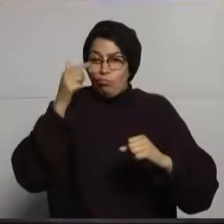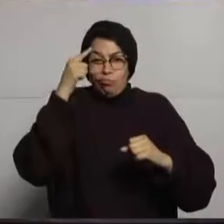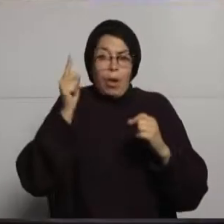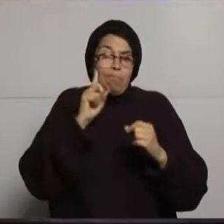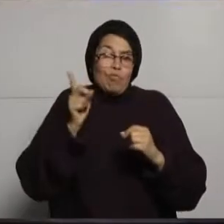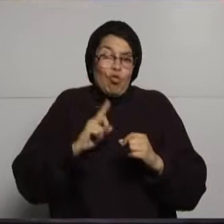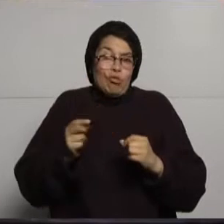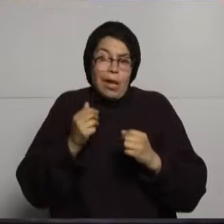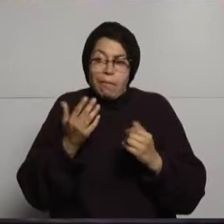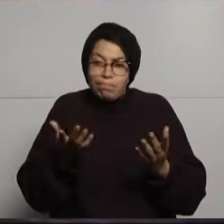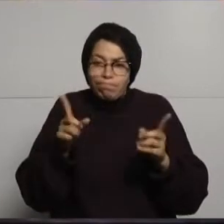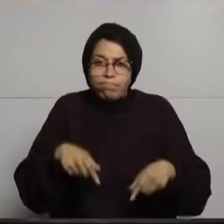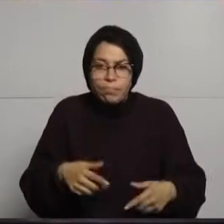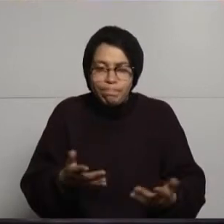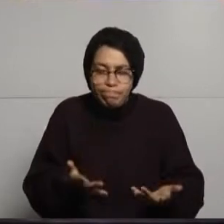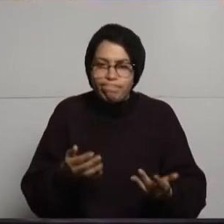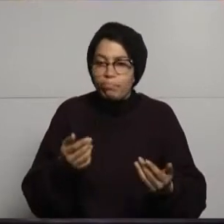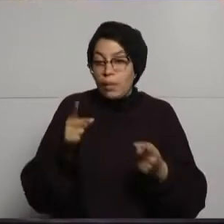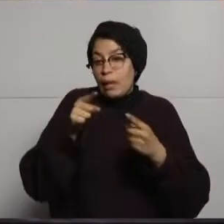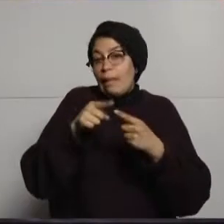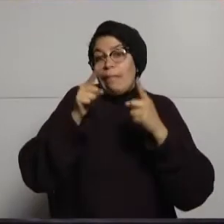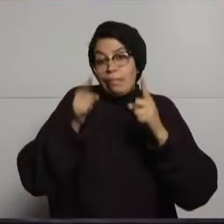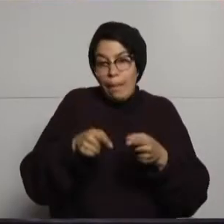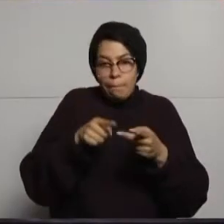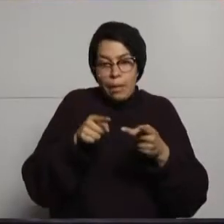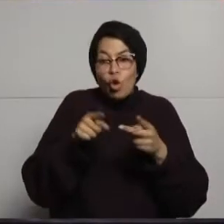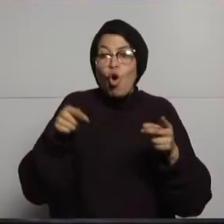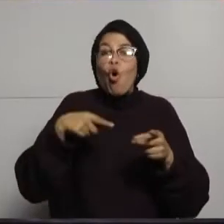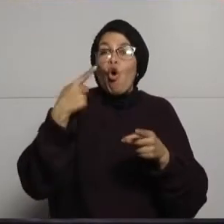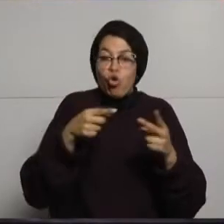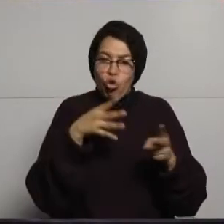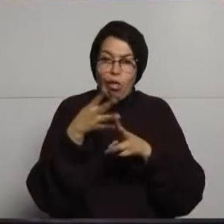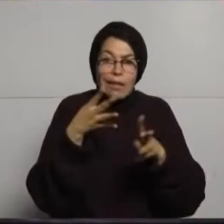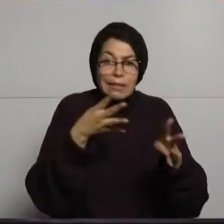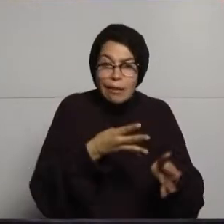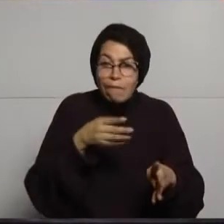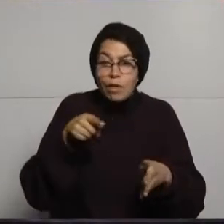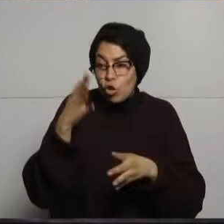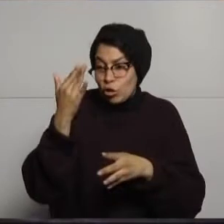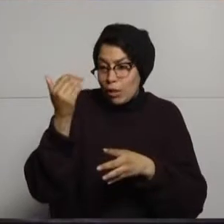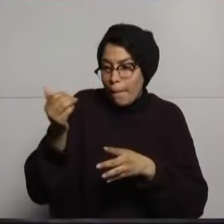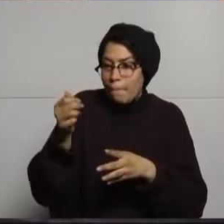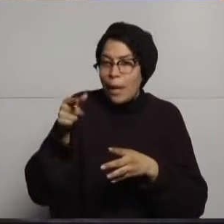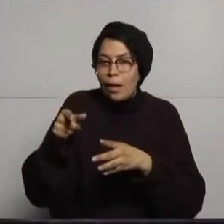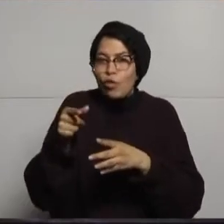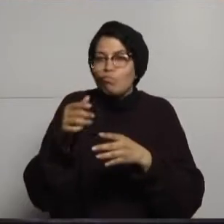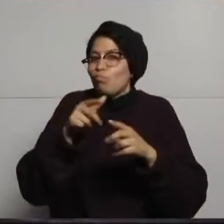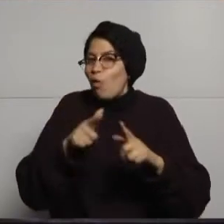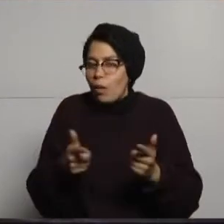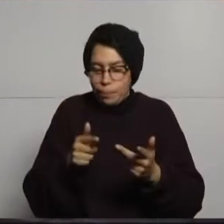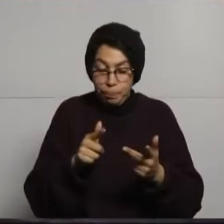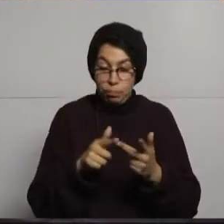trabajo no estaba para recibirlos. Y el tercer problema es que la única forma de presentar su